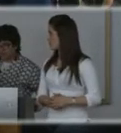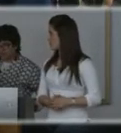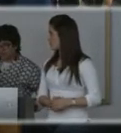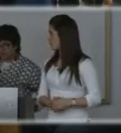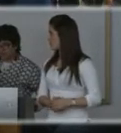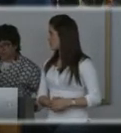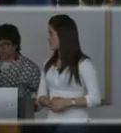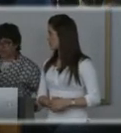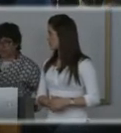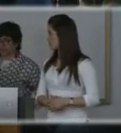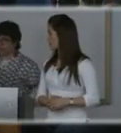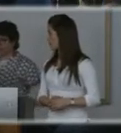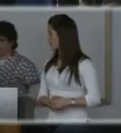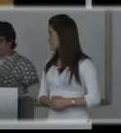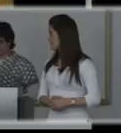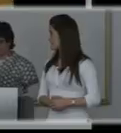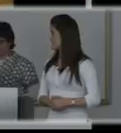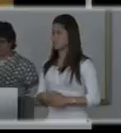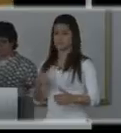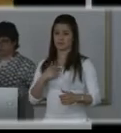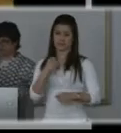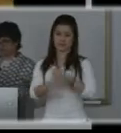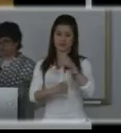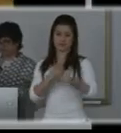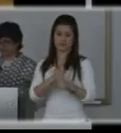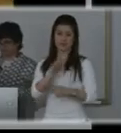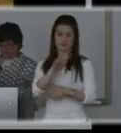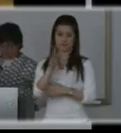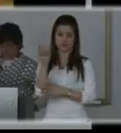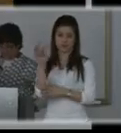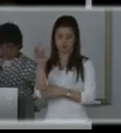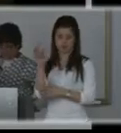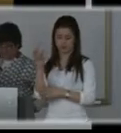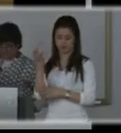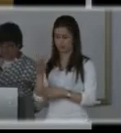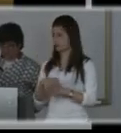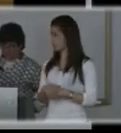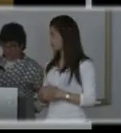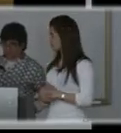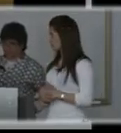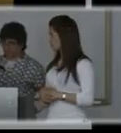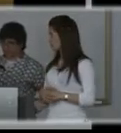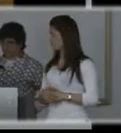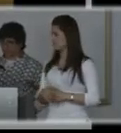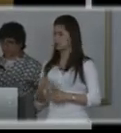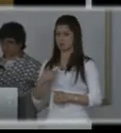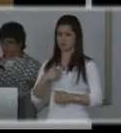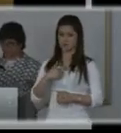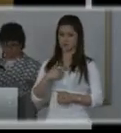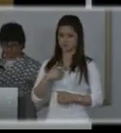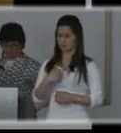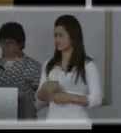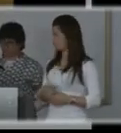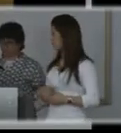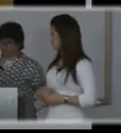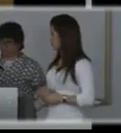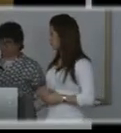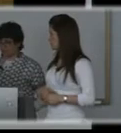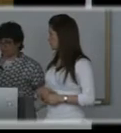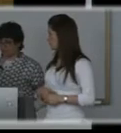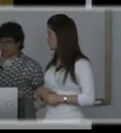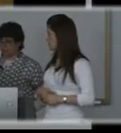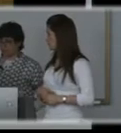Le pregunté si tenía novia, pues yo toda la noche soñando. Amalia, tengo 28 años, soy grande. Cuando estaba en la escuela me conoció y